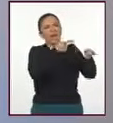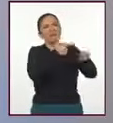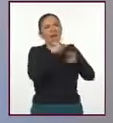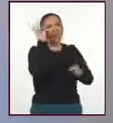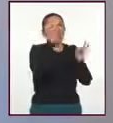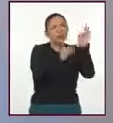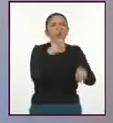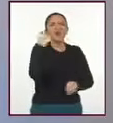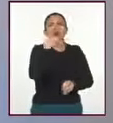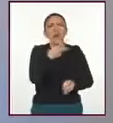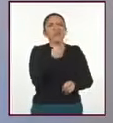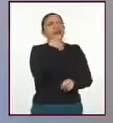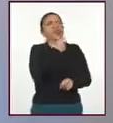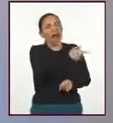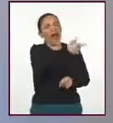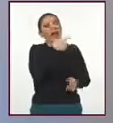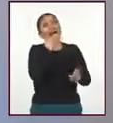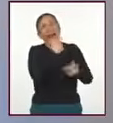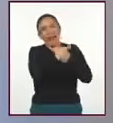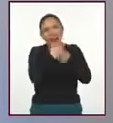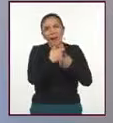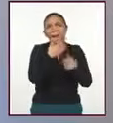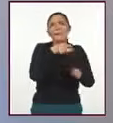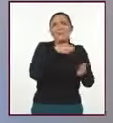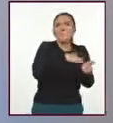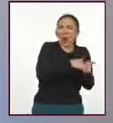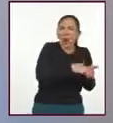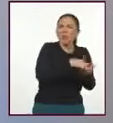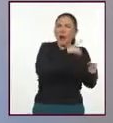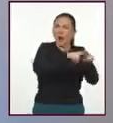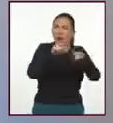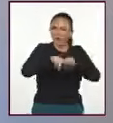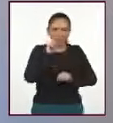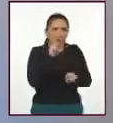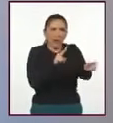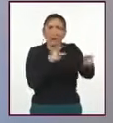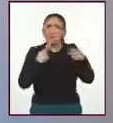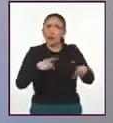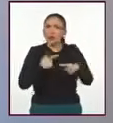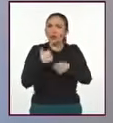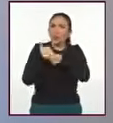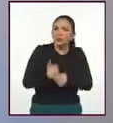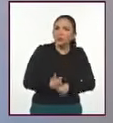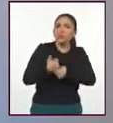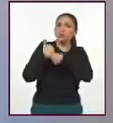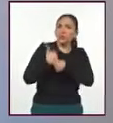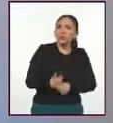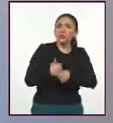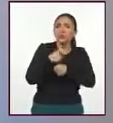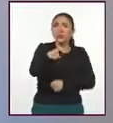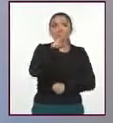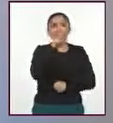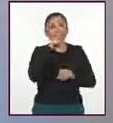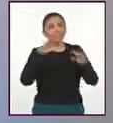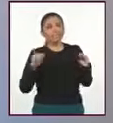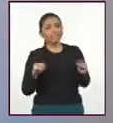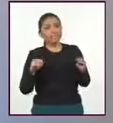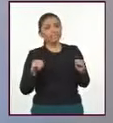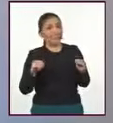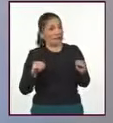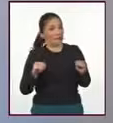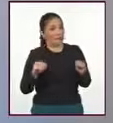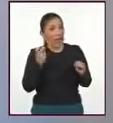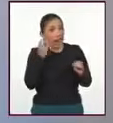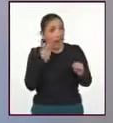hacen bromas pesadas y sabemos que esa persona está sufriendo y uno no hace nada, pues diríamos, pues